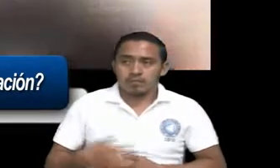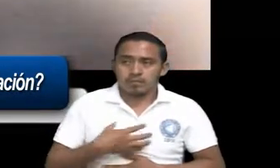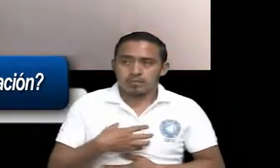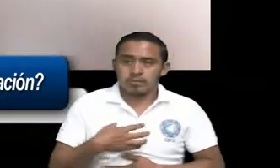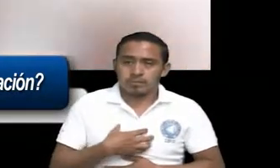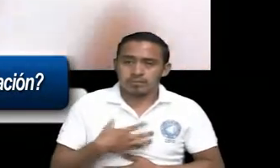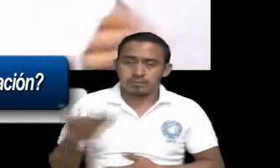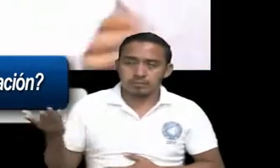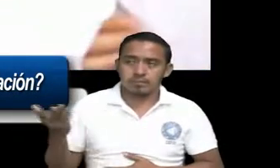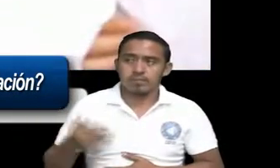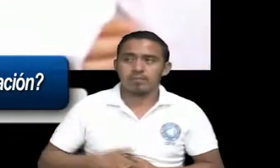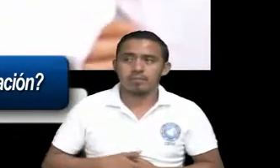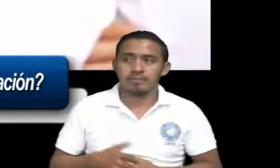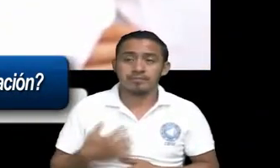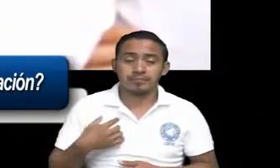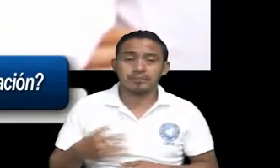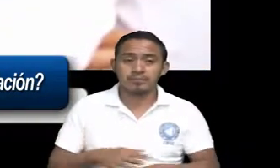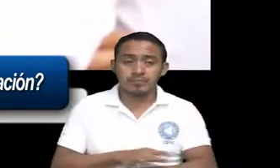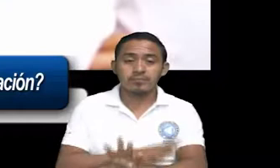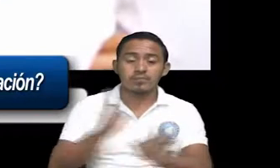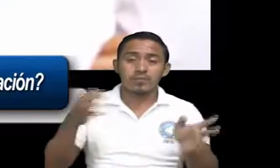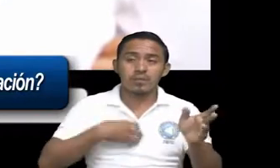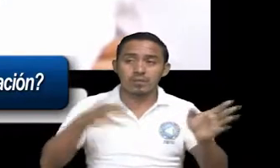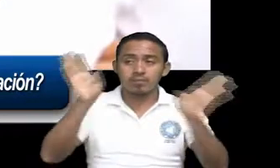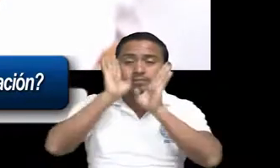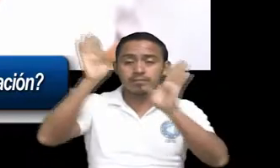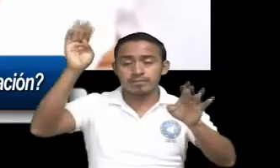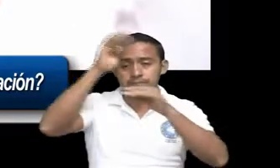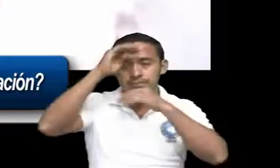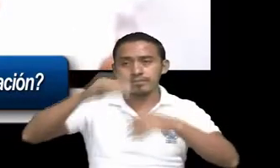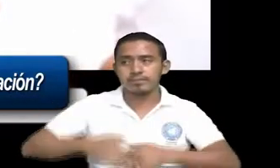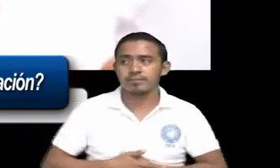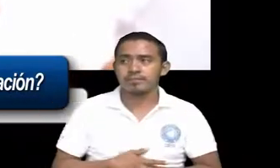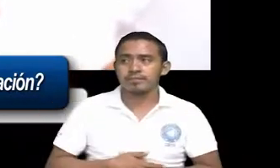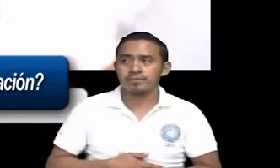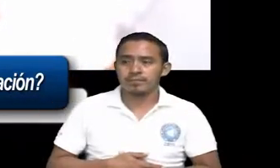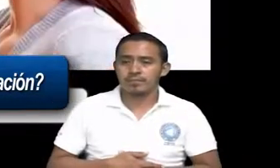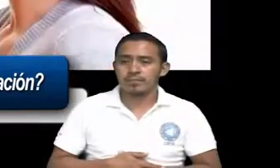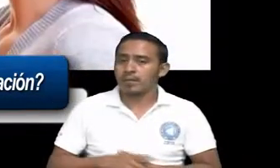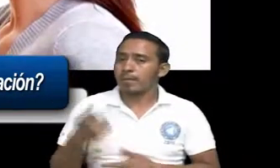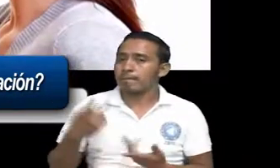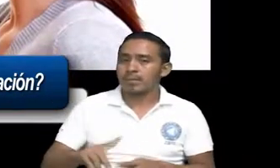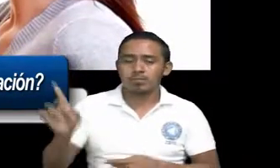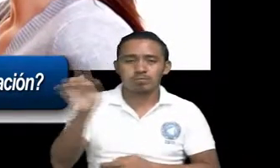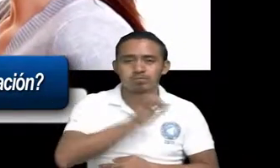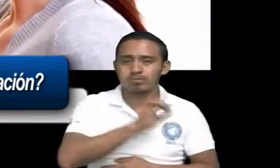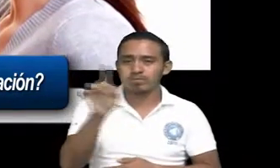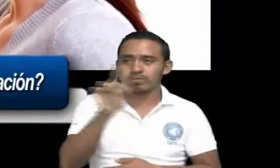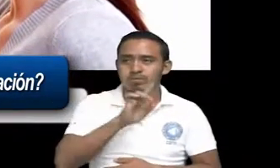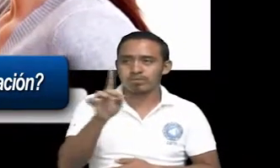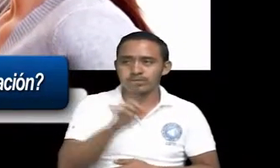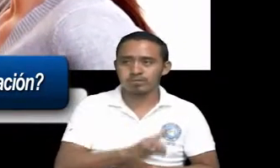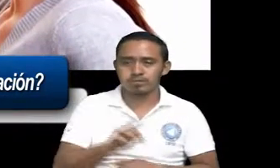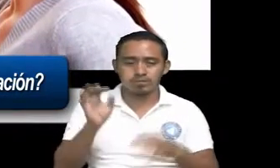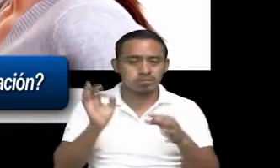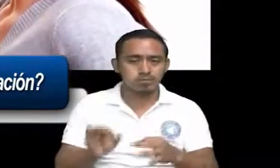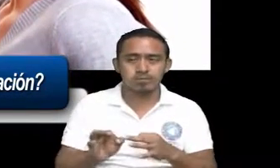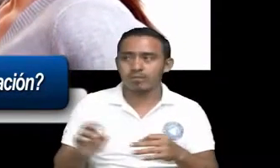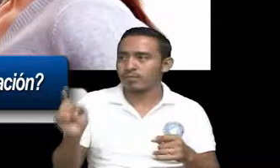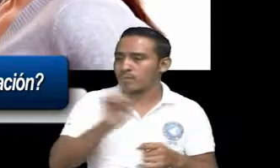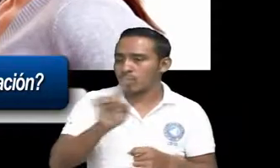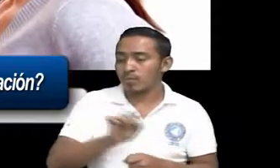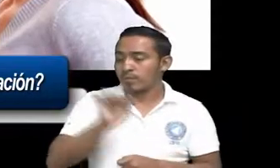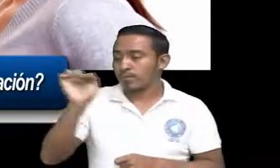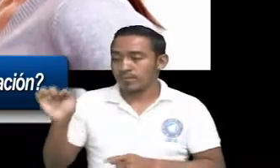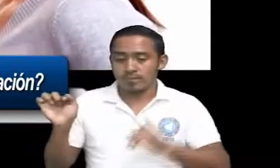integridad emocional y su privacidad, como vos lo decís. Sí, pero no está bien. No podemos estar cediendo. Bien por parte de las dos personas. Ninguna de las